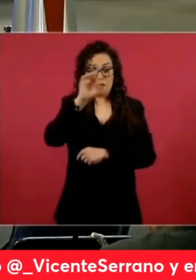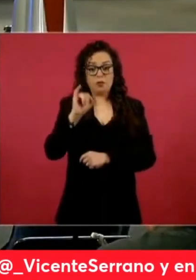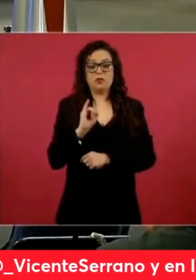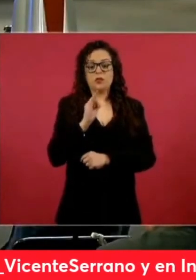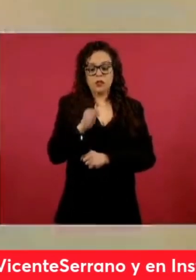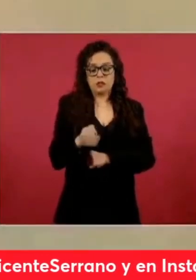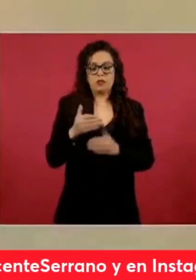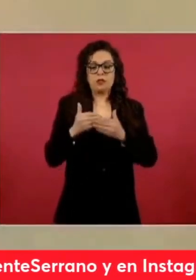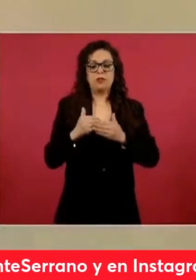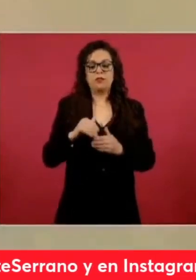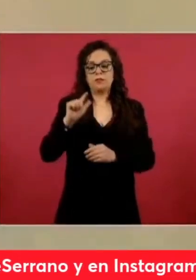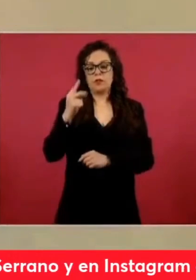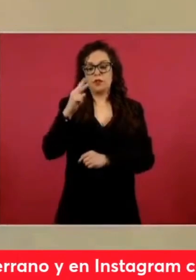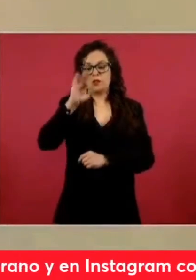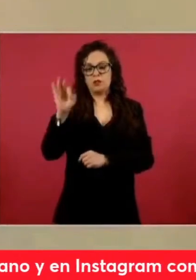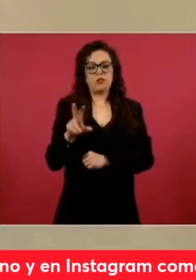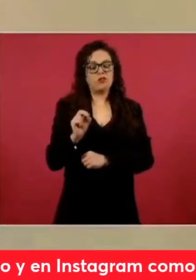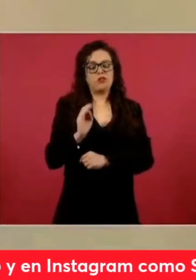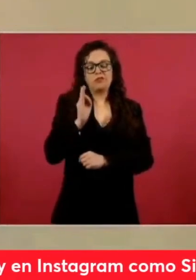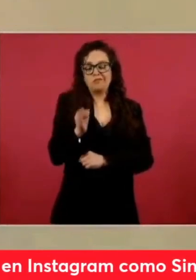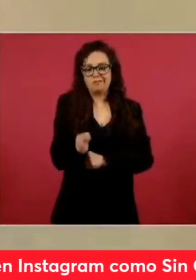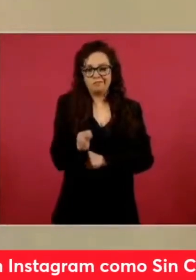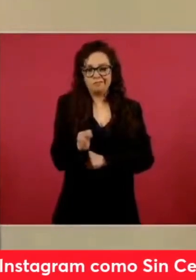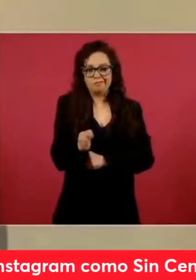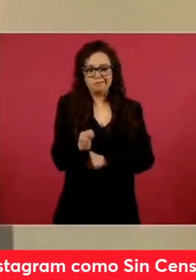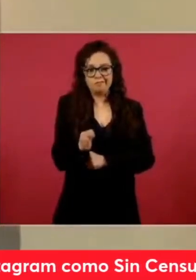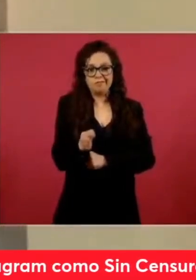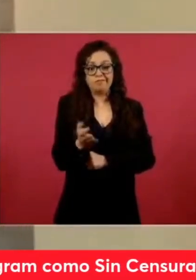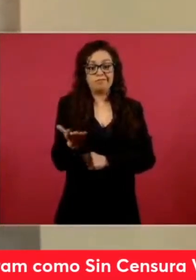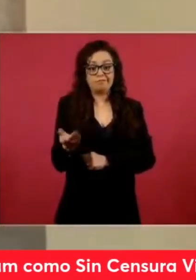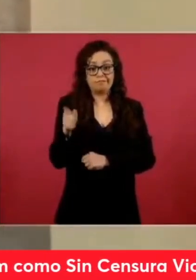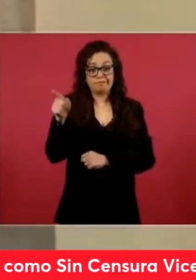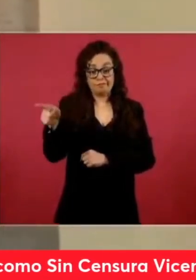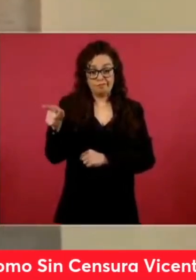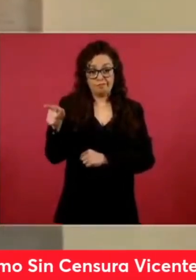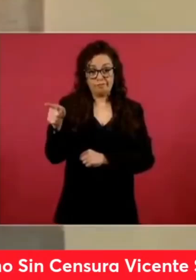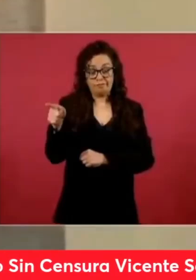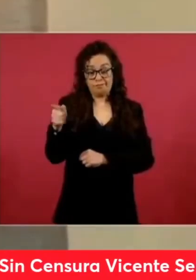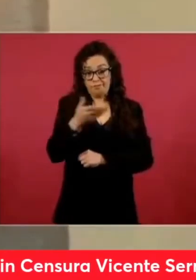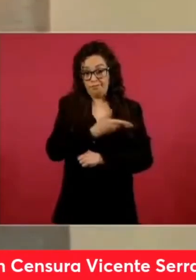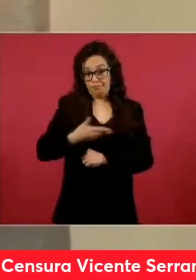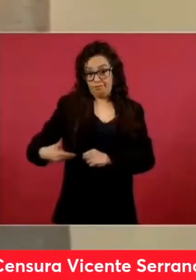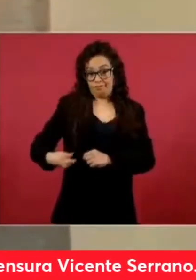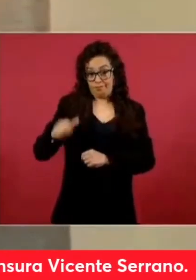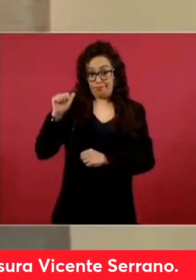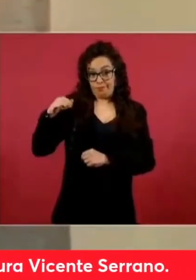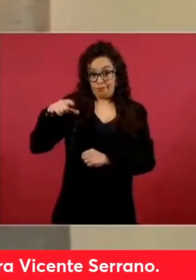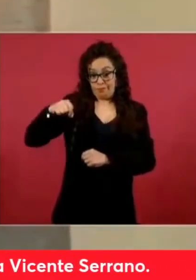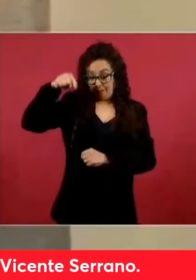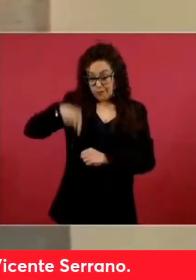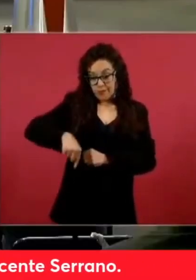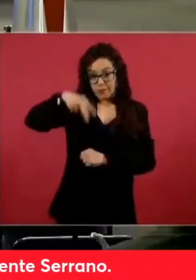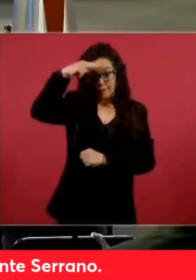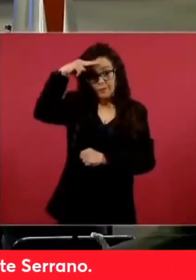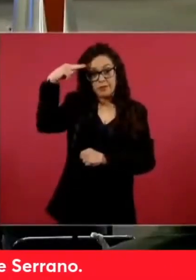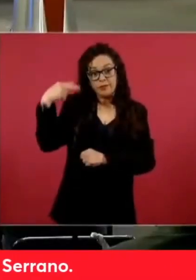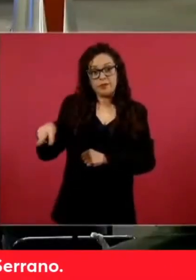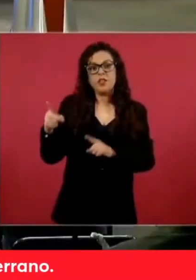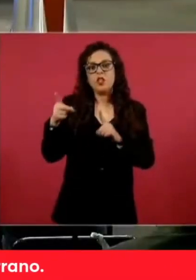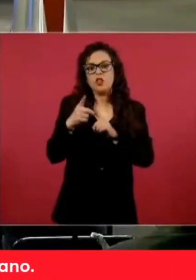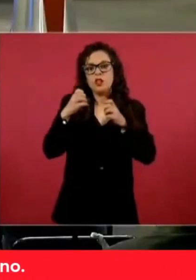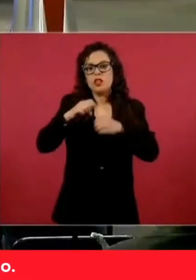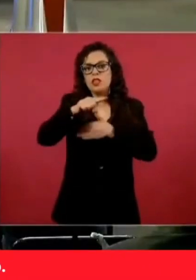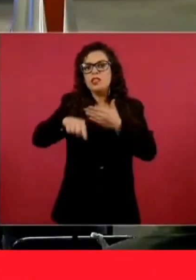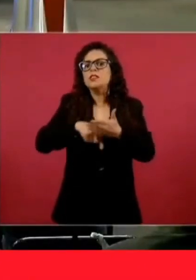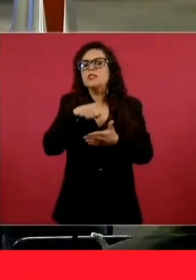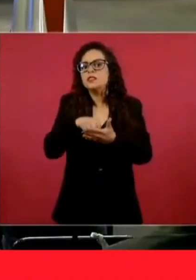y 72% de rechazo. De tal manera que pues, el mandatario mexicano, Andrés Manuel López Obrador, es el segundo lugar de aceptación, de